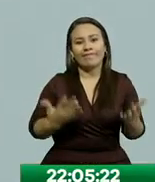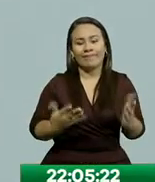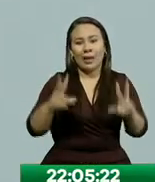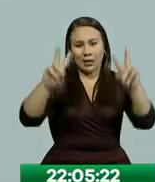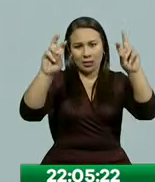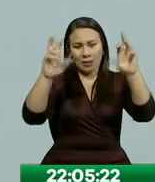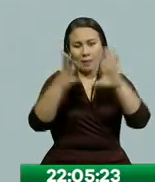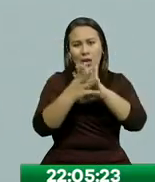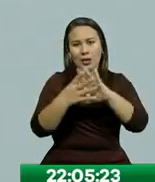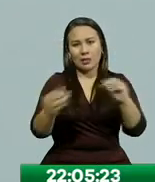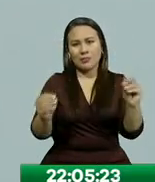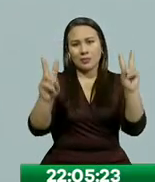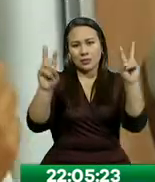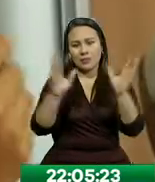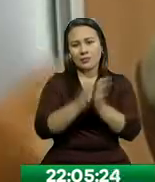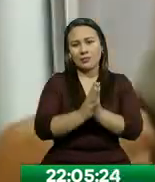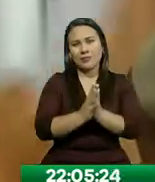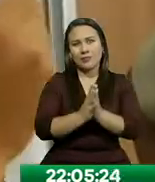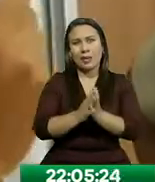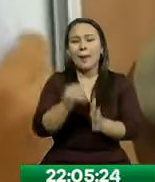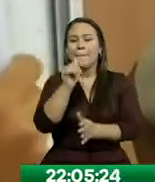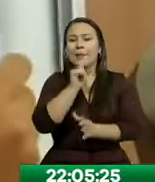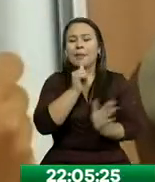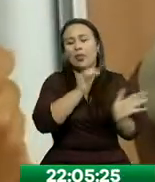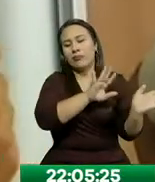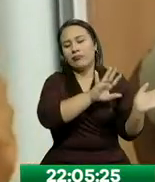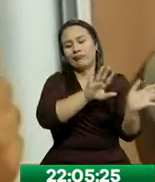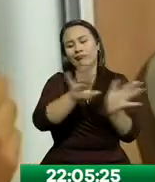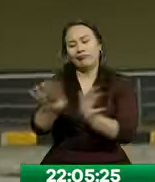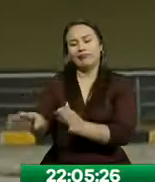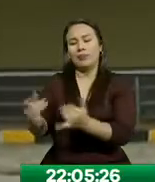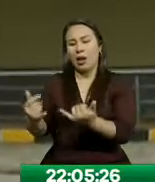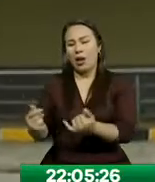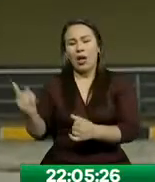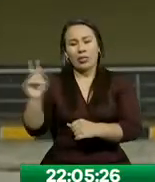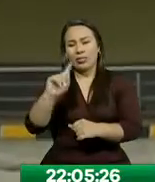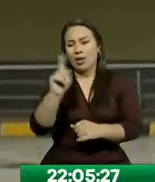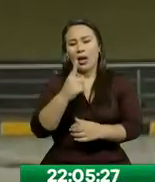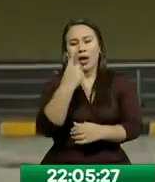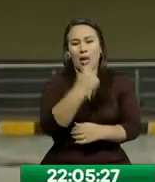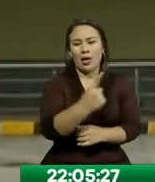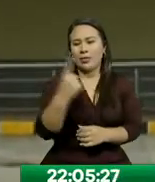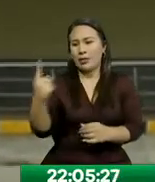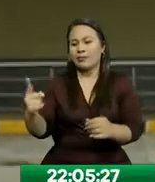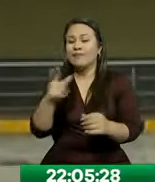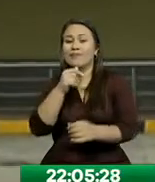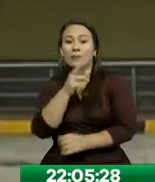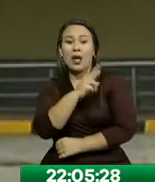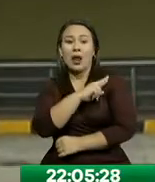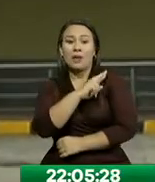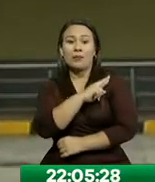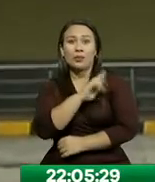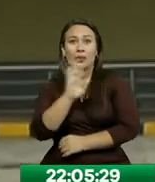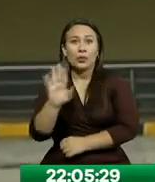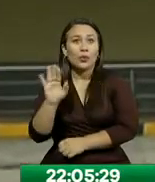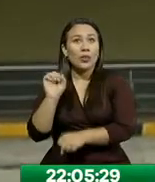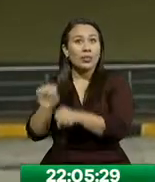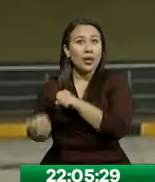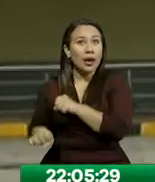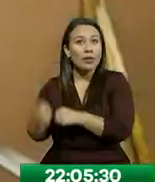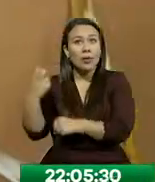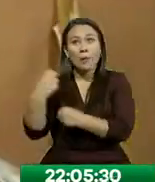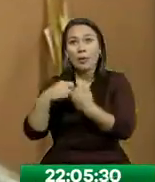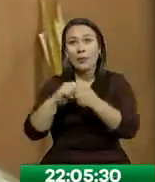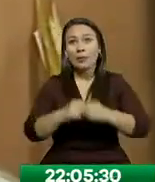tema se convierta en un asunto de acción privada, con lo cual cada uno debía responsabilizarse por el daño que